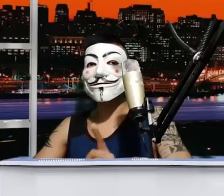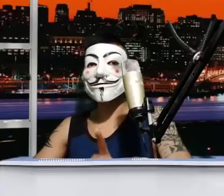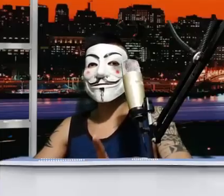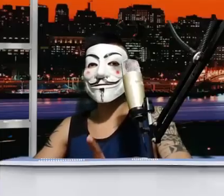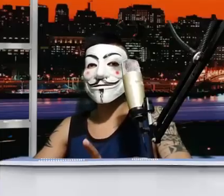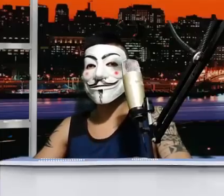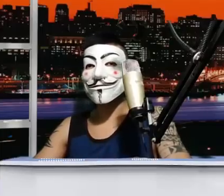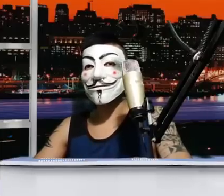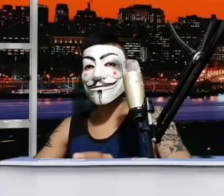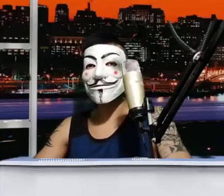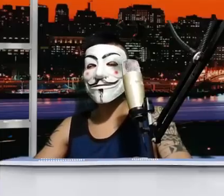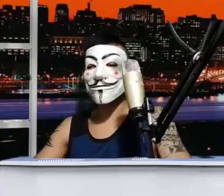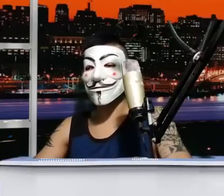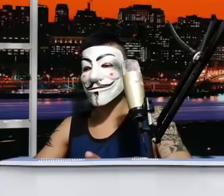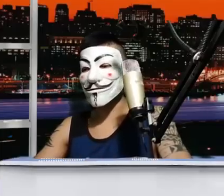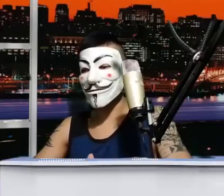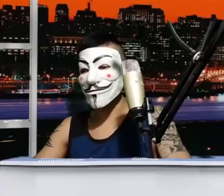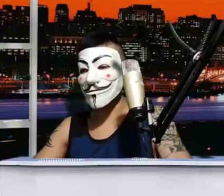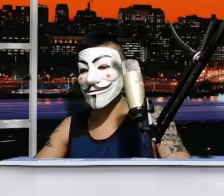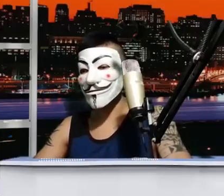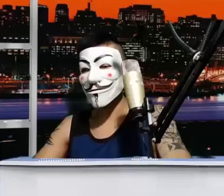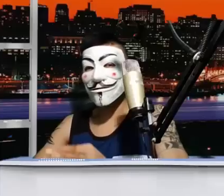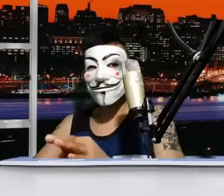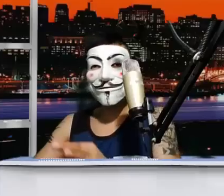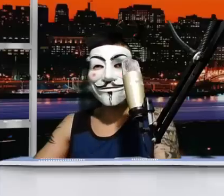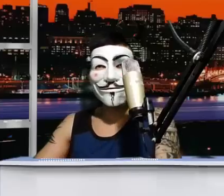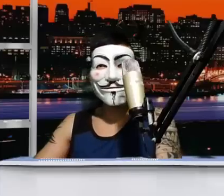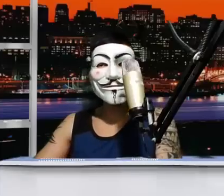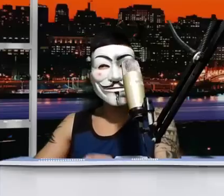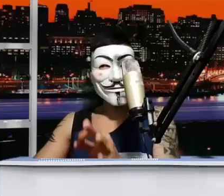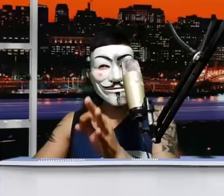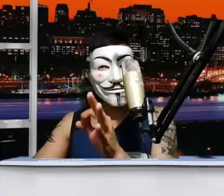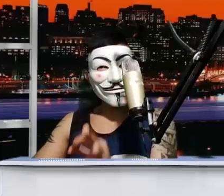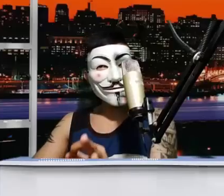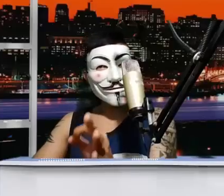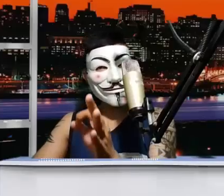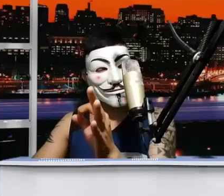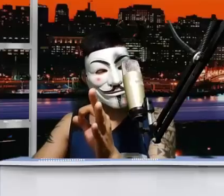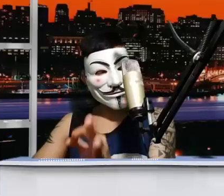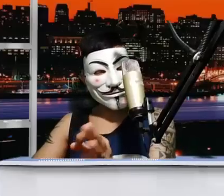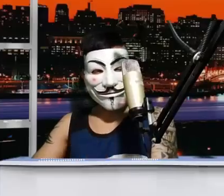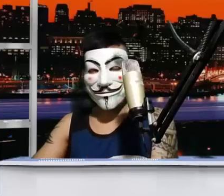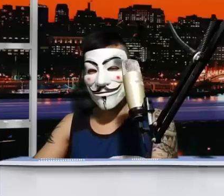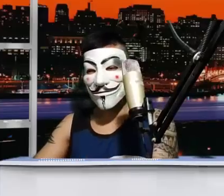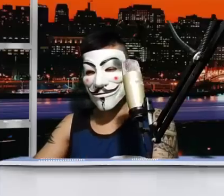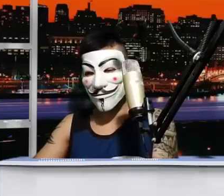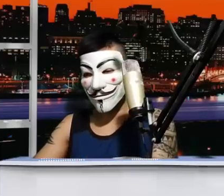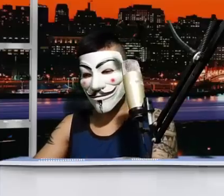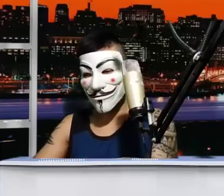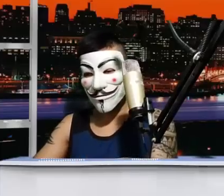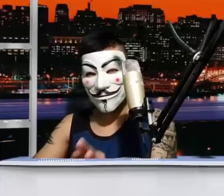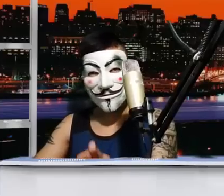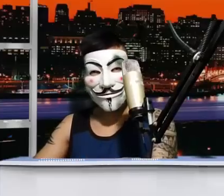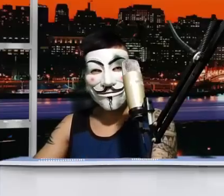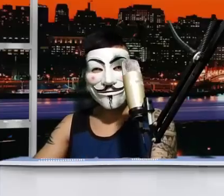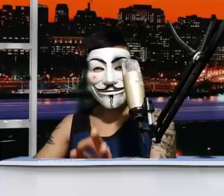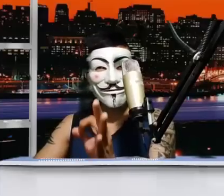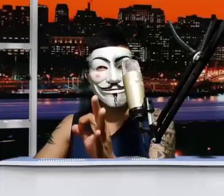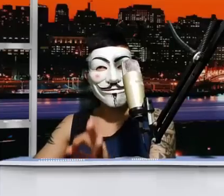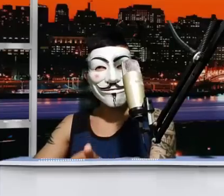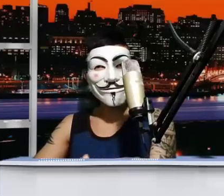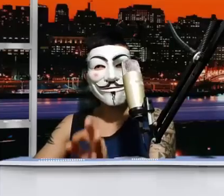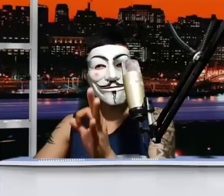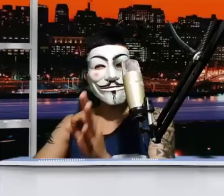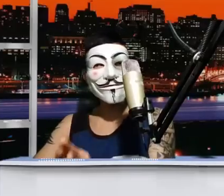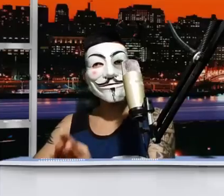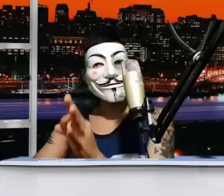lo lleguen a atacar a él. Sí, señores, para estos majes los troles no existen, escúchenlo bien, para estos majes